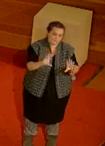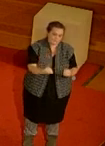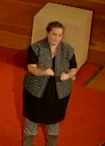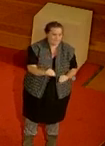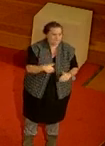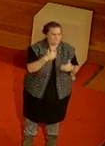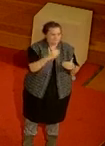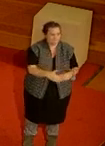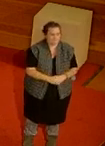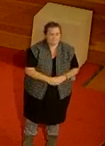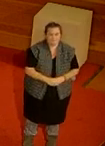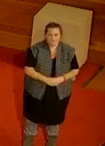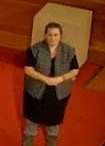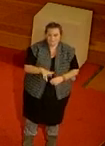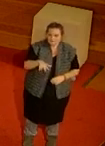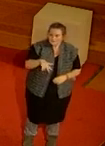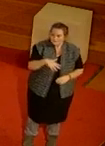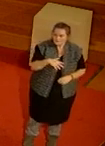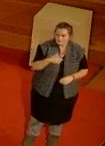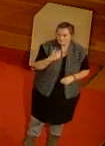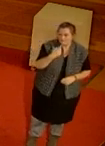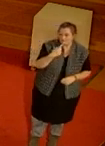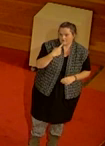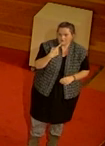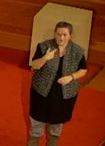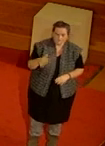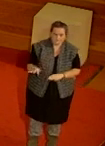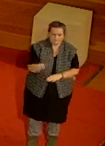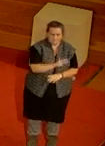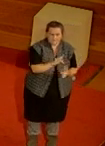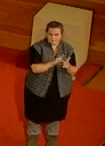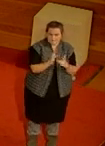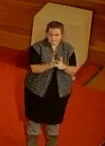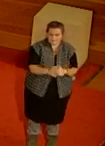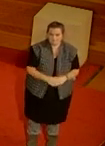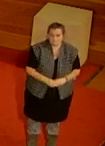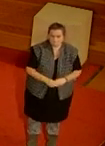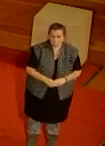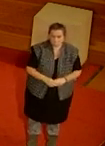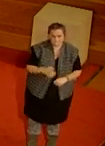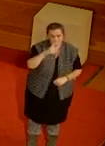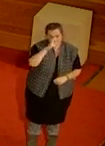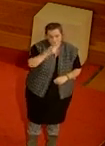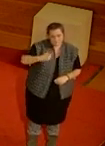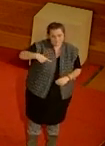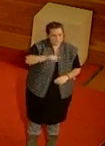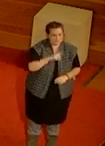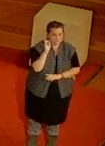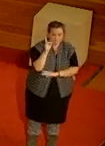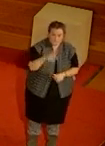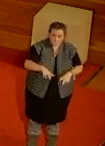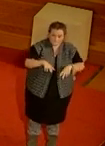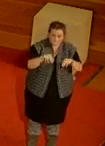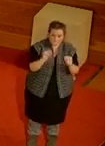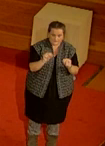mikr bueno de que voy pas la palab recordarles que al finalizar la la